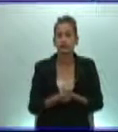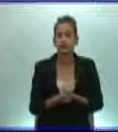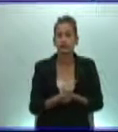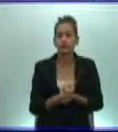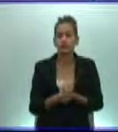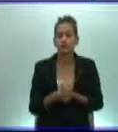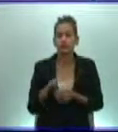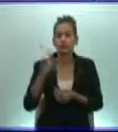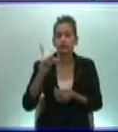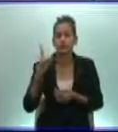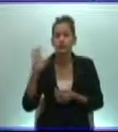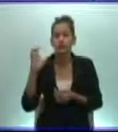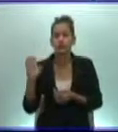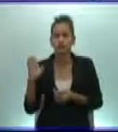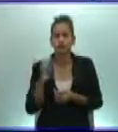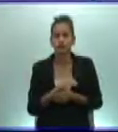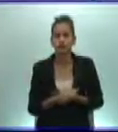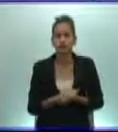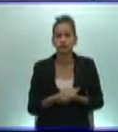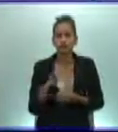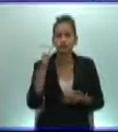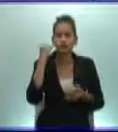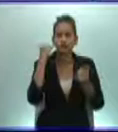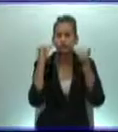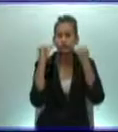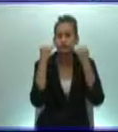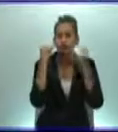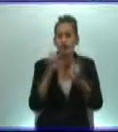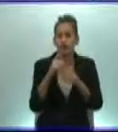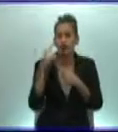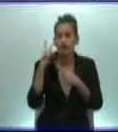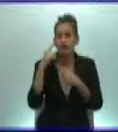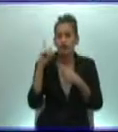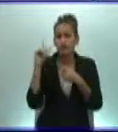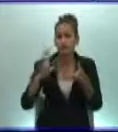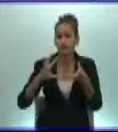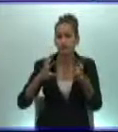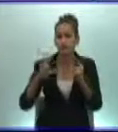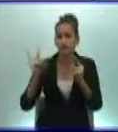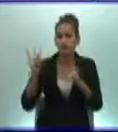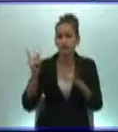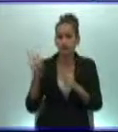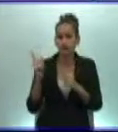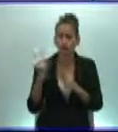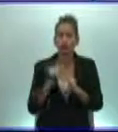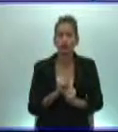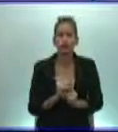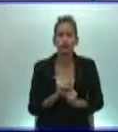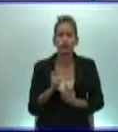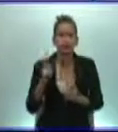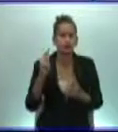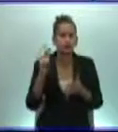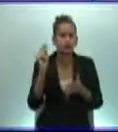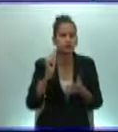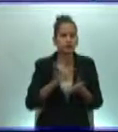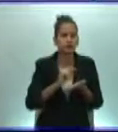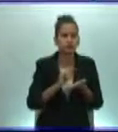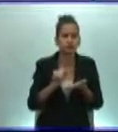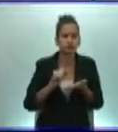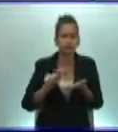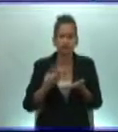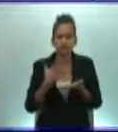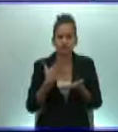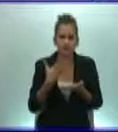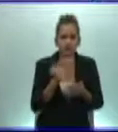segmento DE. Vamos a identificarlo en la figura y entonces vamos a marcar quiénes son